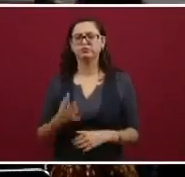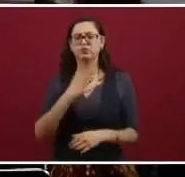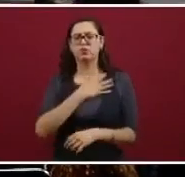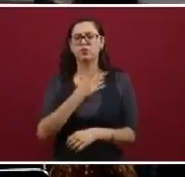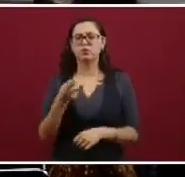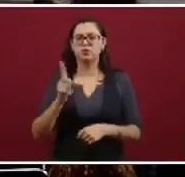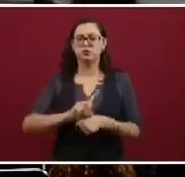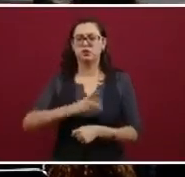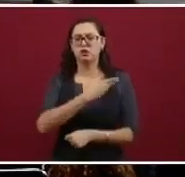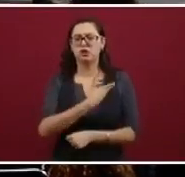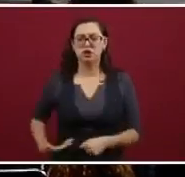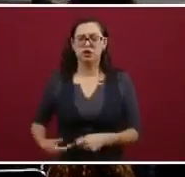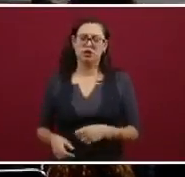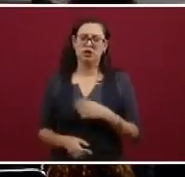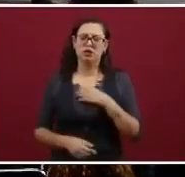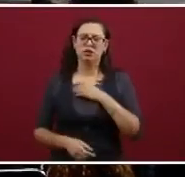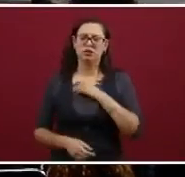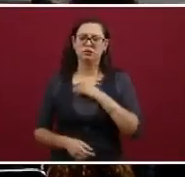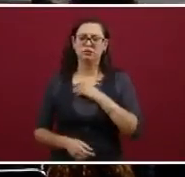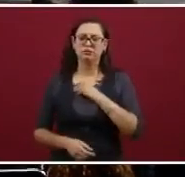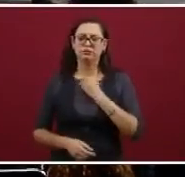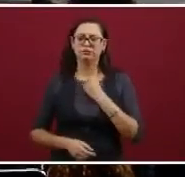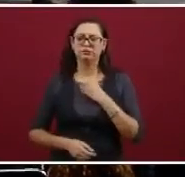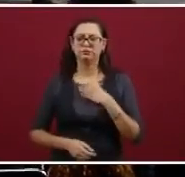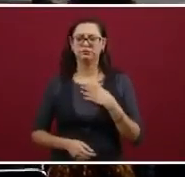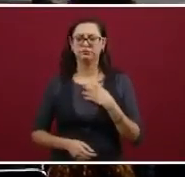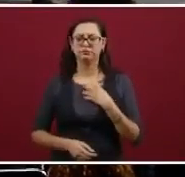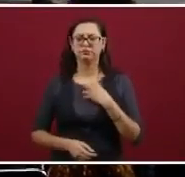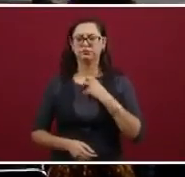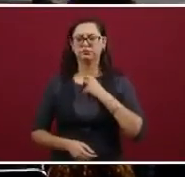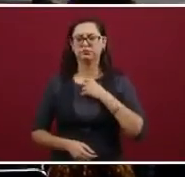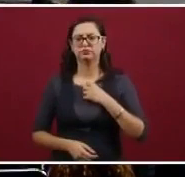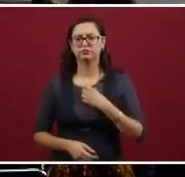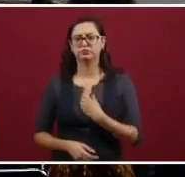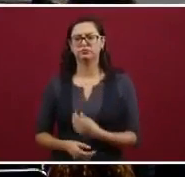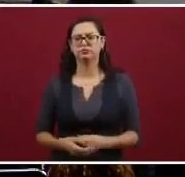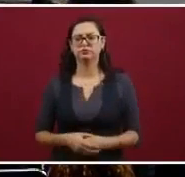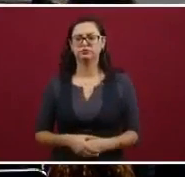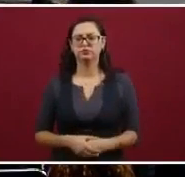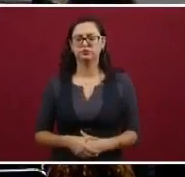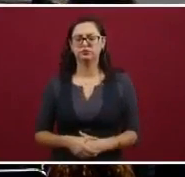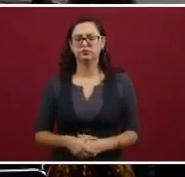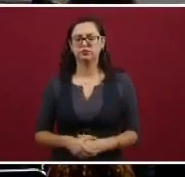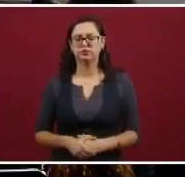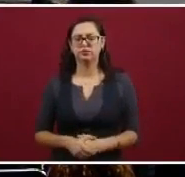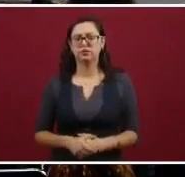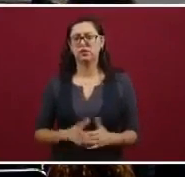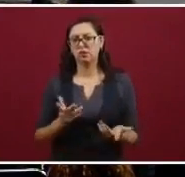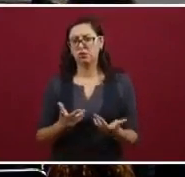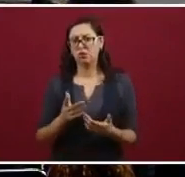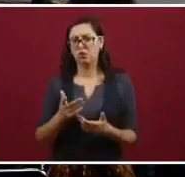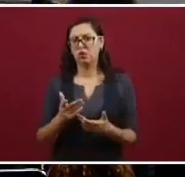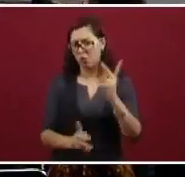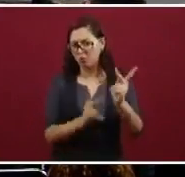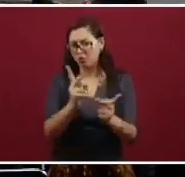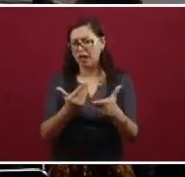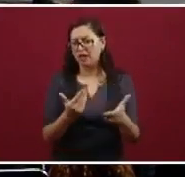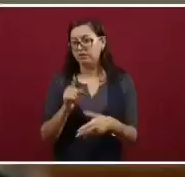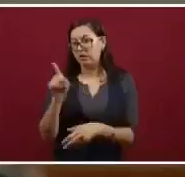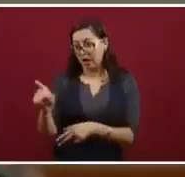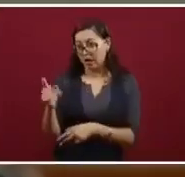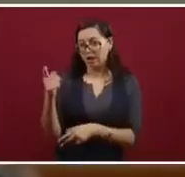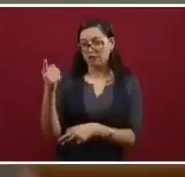presidente. Muchísimas gracias. Soy Paul Velázquez, de Ni Uno Más, Ni Un Corrupto Más en Gobierno. Antes de hacerle los dos comentarios a ustedes, me gustaría una pregunta al procurador